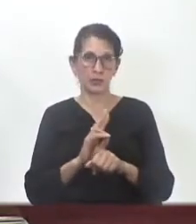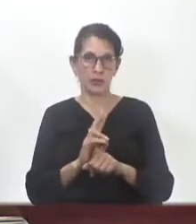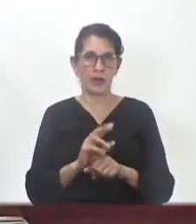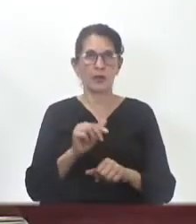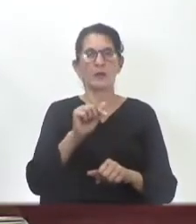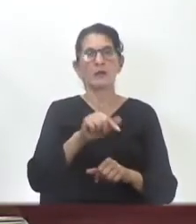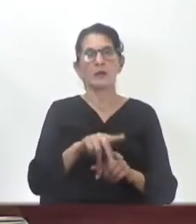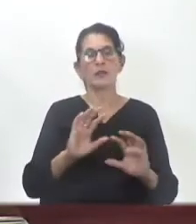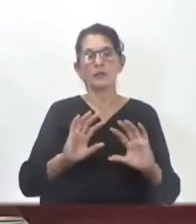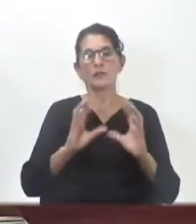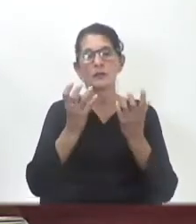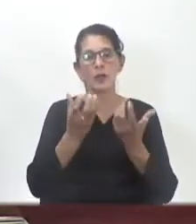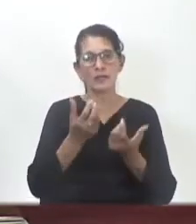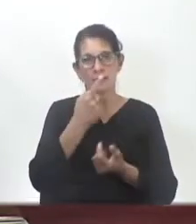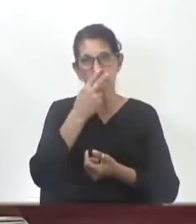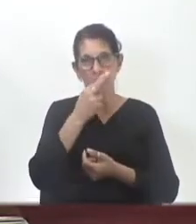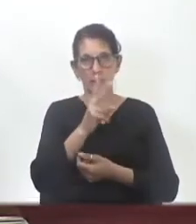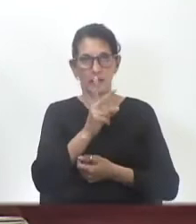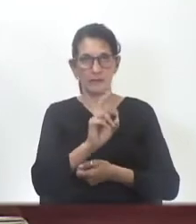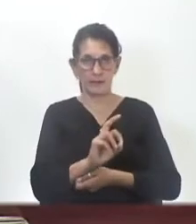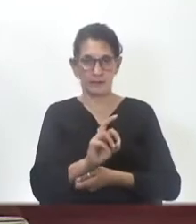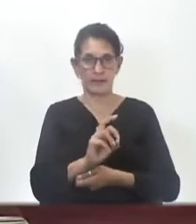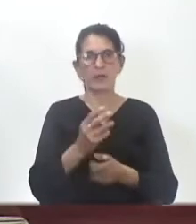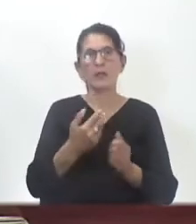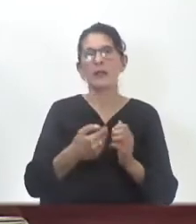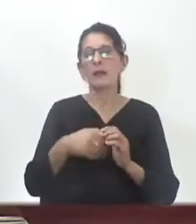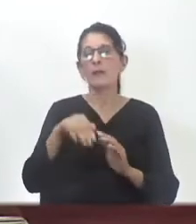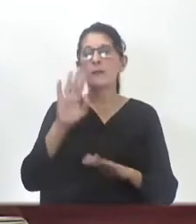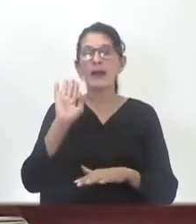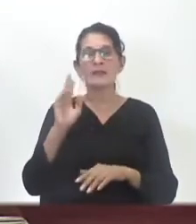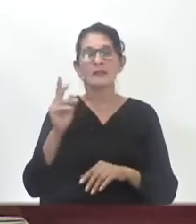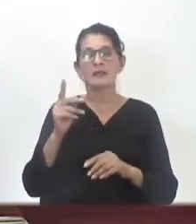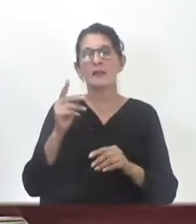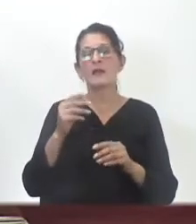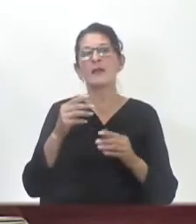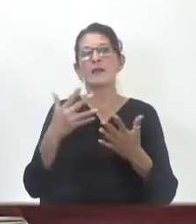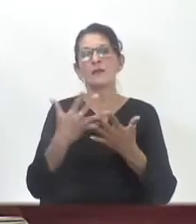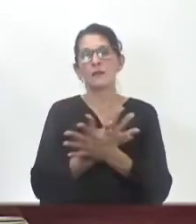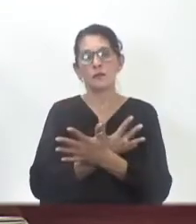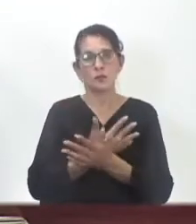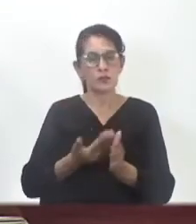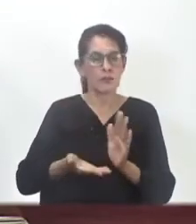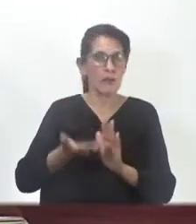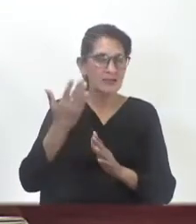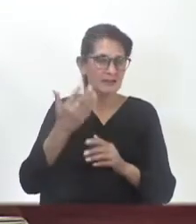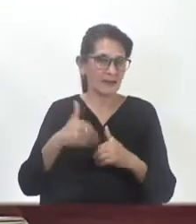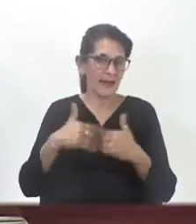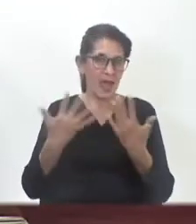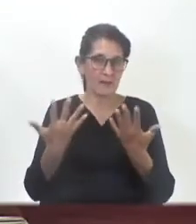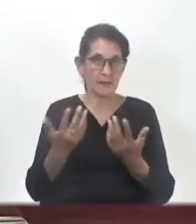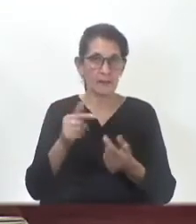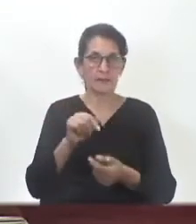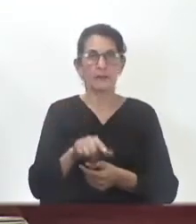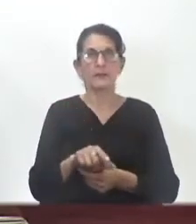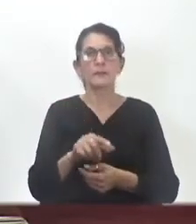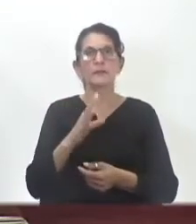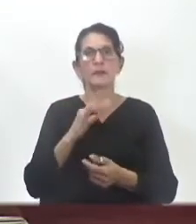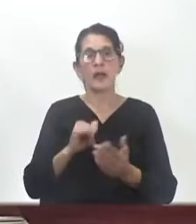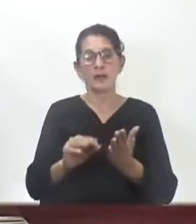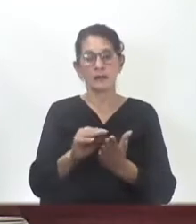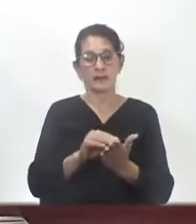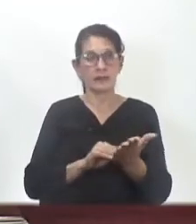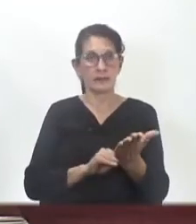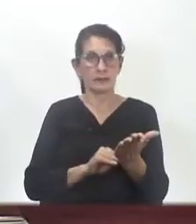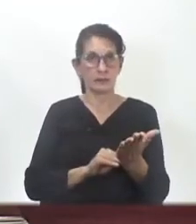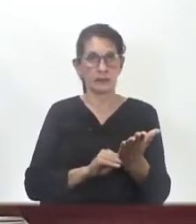en causas violentas en el 2020. Es la cifra más alta de muertes violentas bajo custodia, un año desde que se tiene registro.